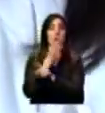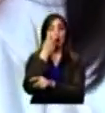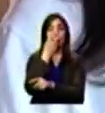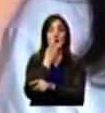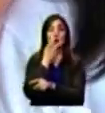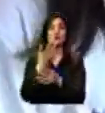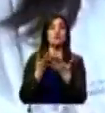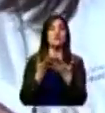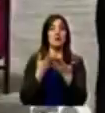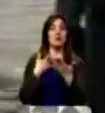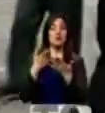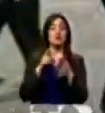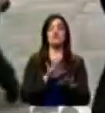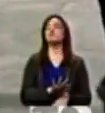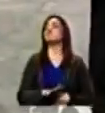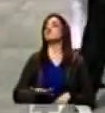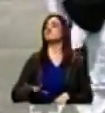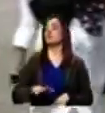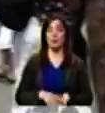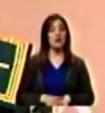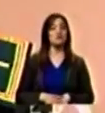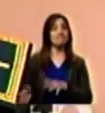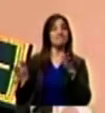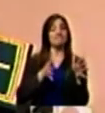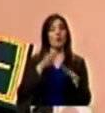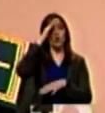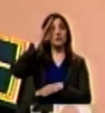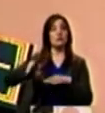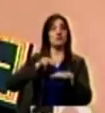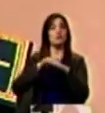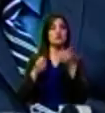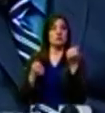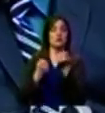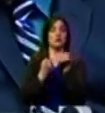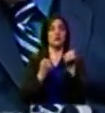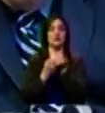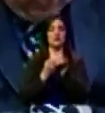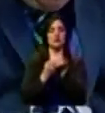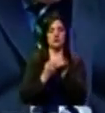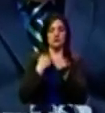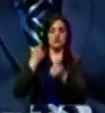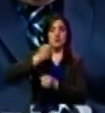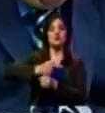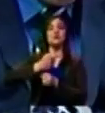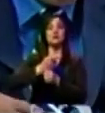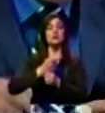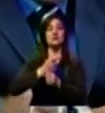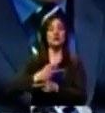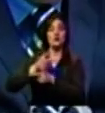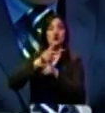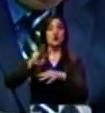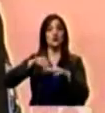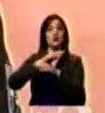visual contarán con plantilla braille. La Policía Nacional también apoya esta campaña y articula las disposiciones del Consejo